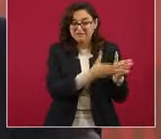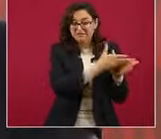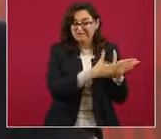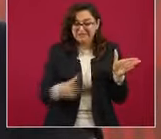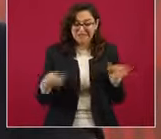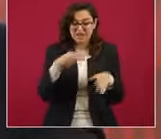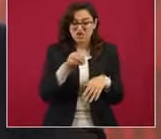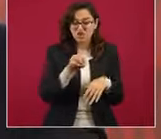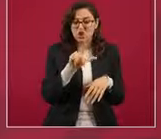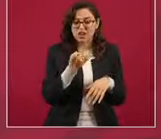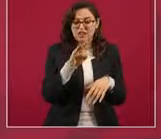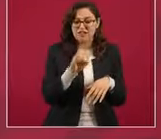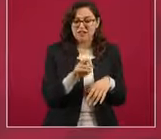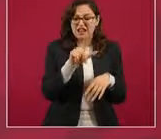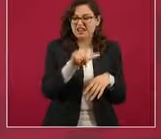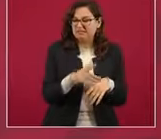neoliberalismo,